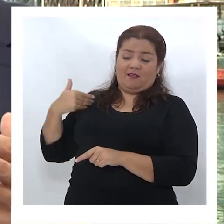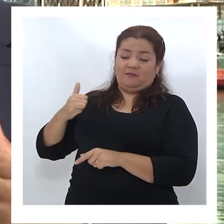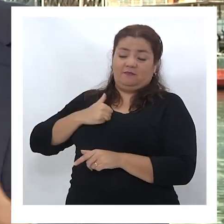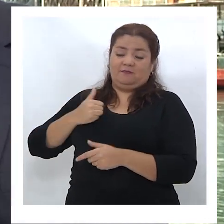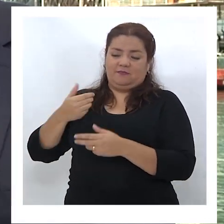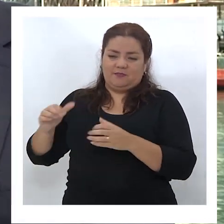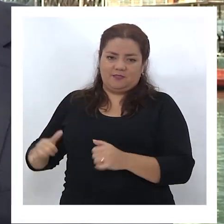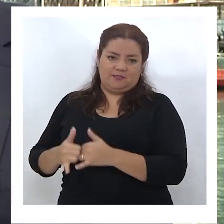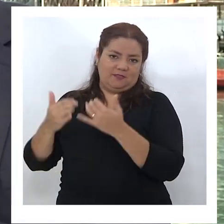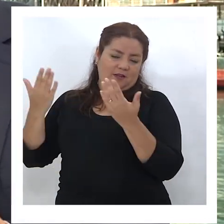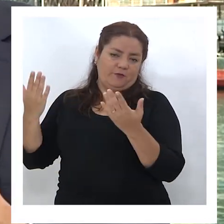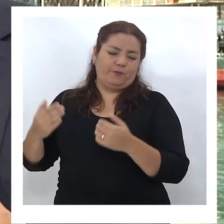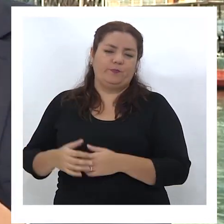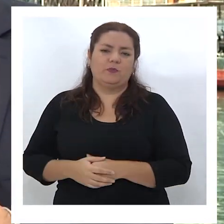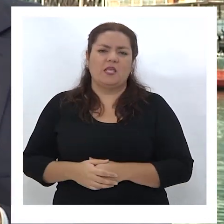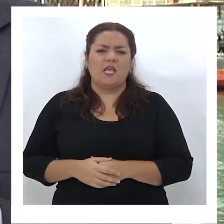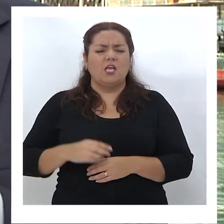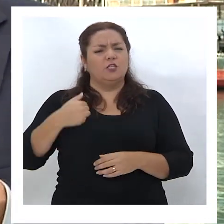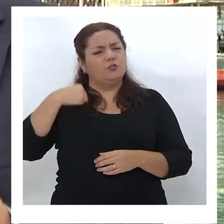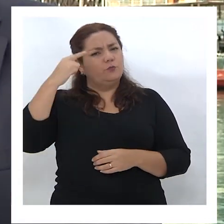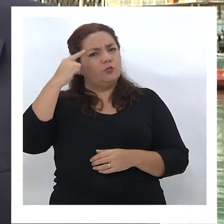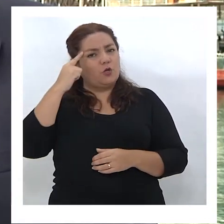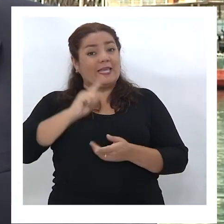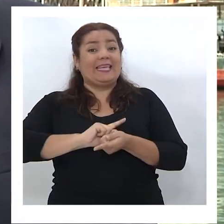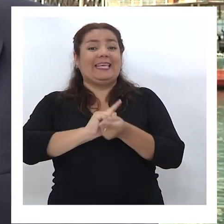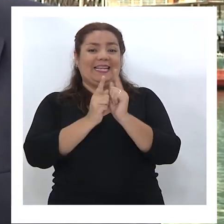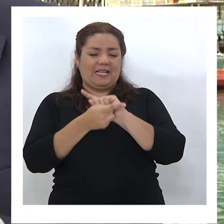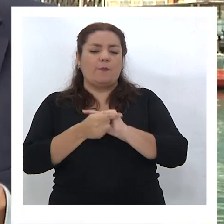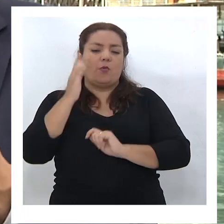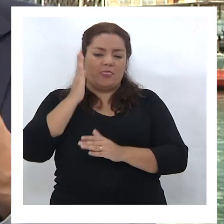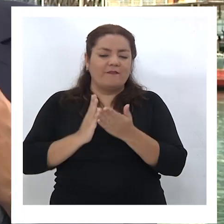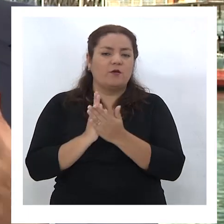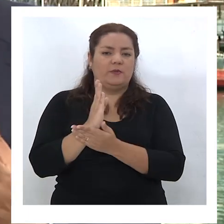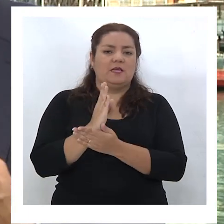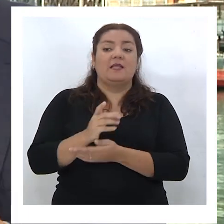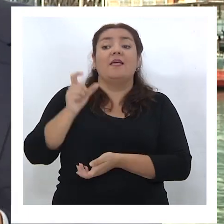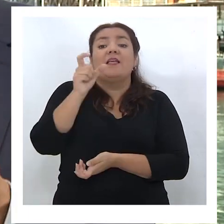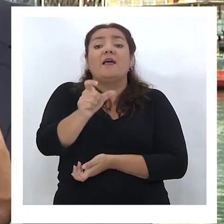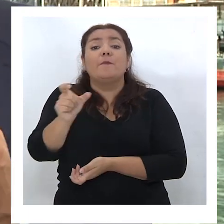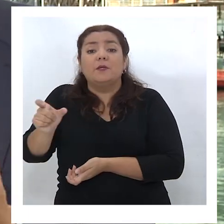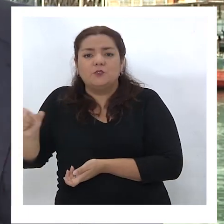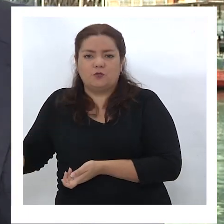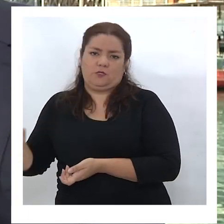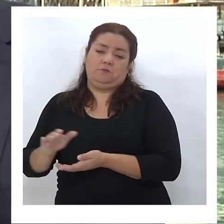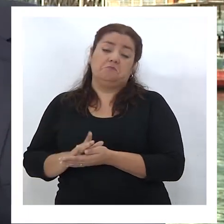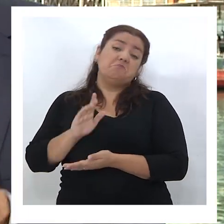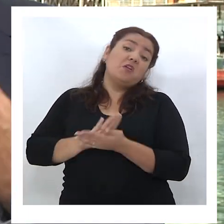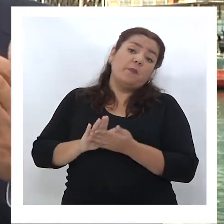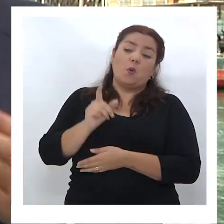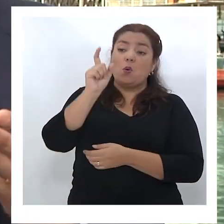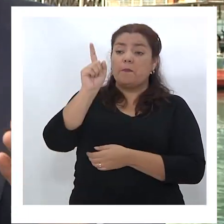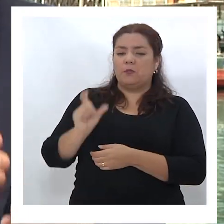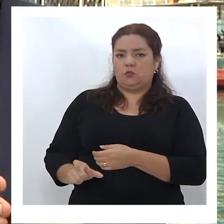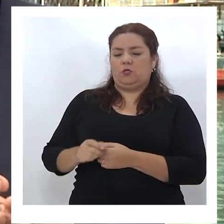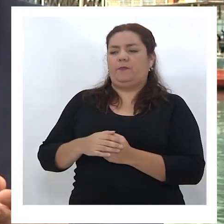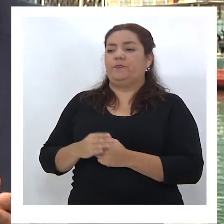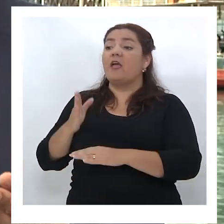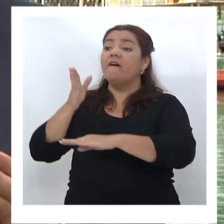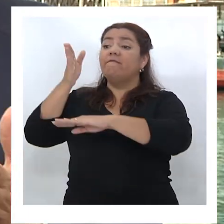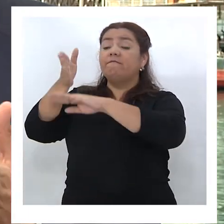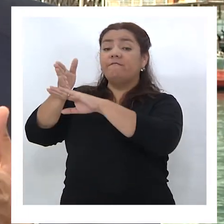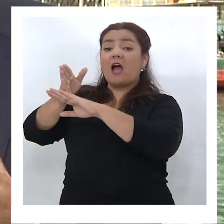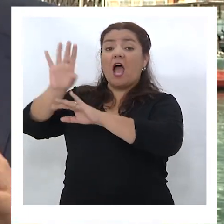el cambio, Reinaldo, tiene que venir desde la ciudadanía. Si una persona que va al supermercado prefiere un